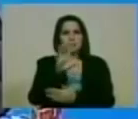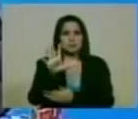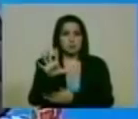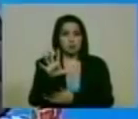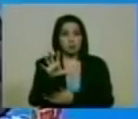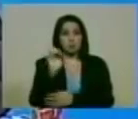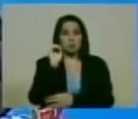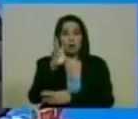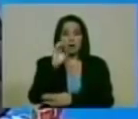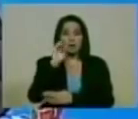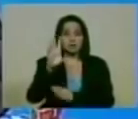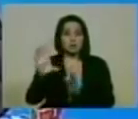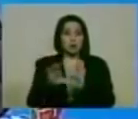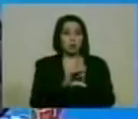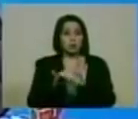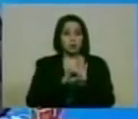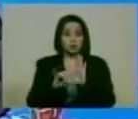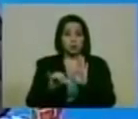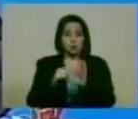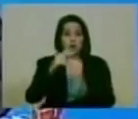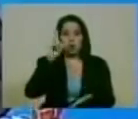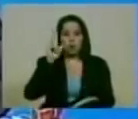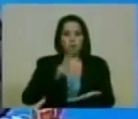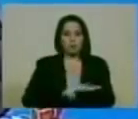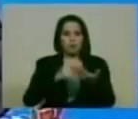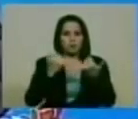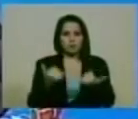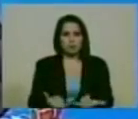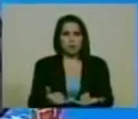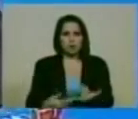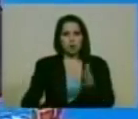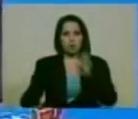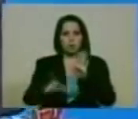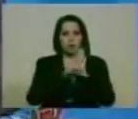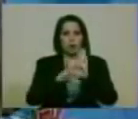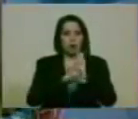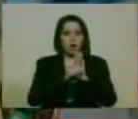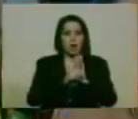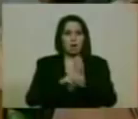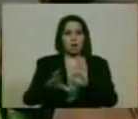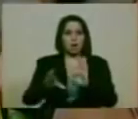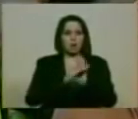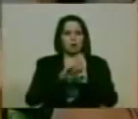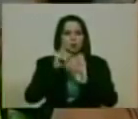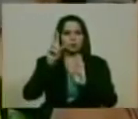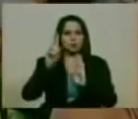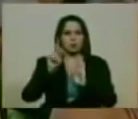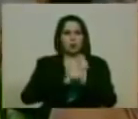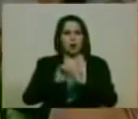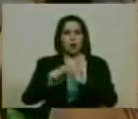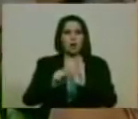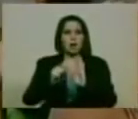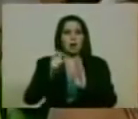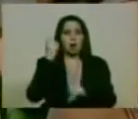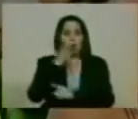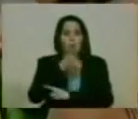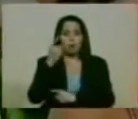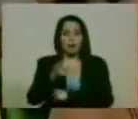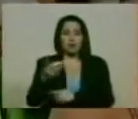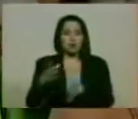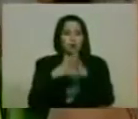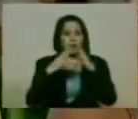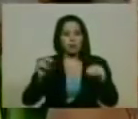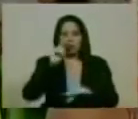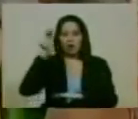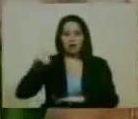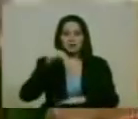Asamblea Constituyente lo apruebe como ley constitucional vigente y de obligatorio cumplimiento para toda la